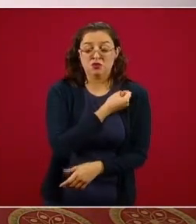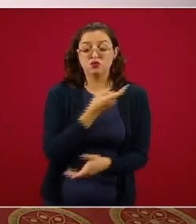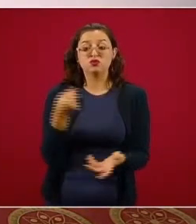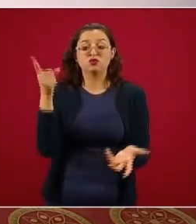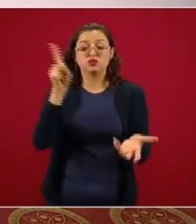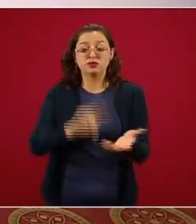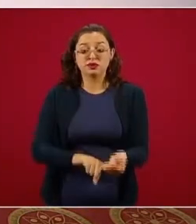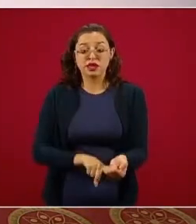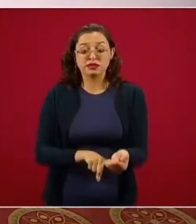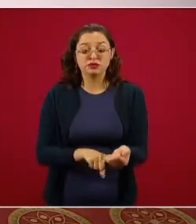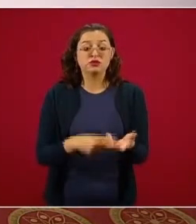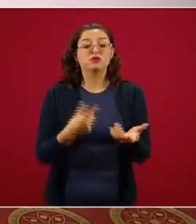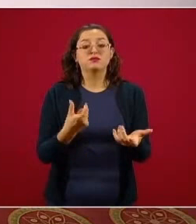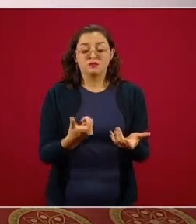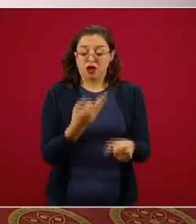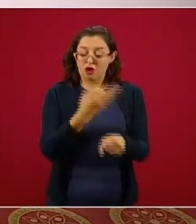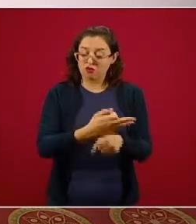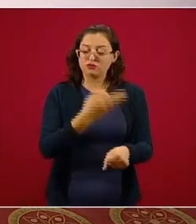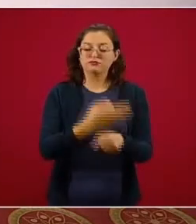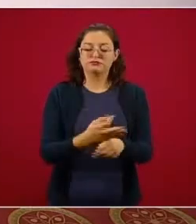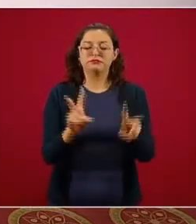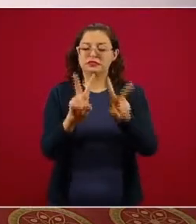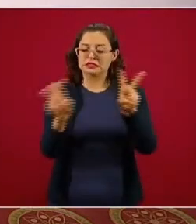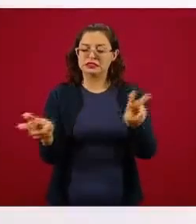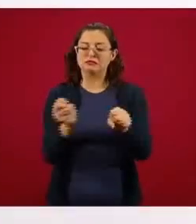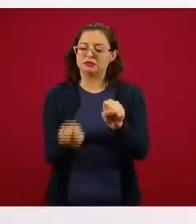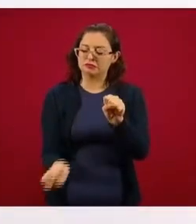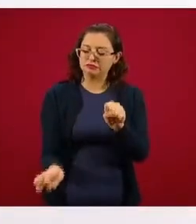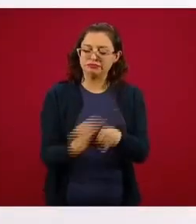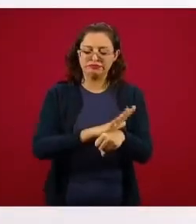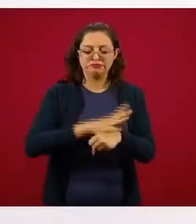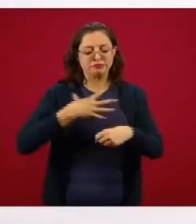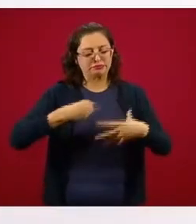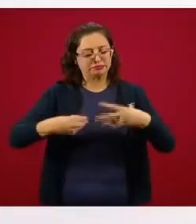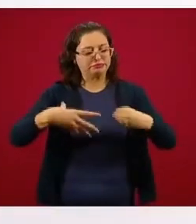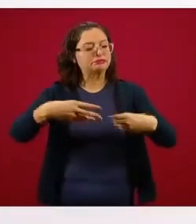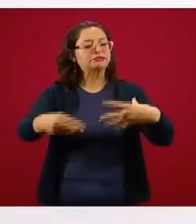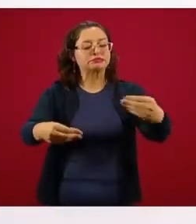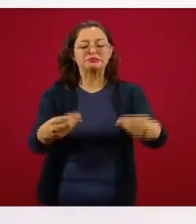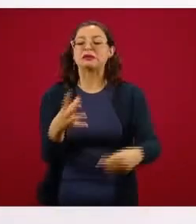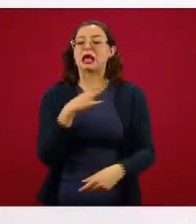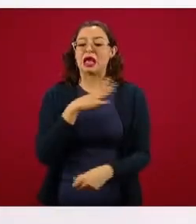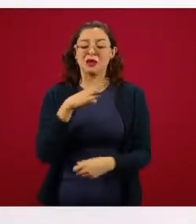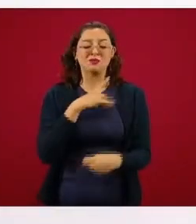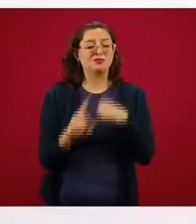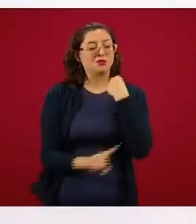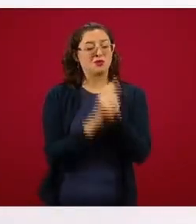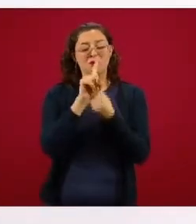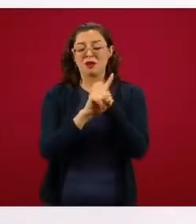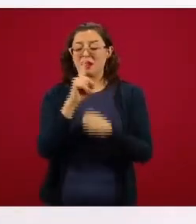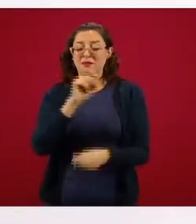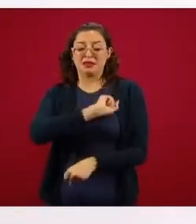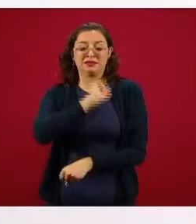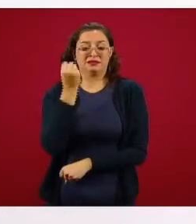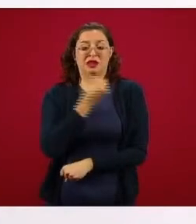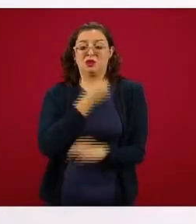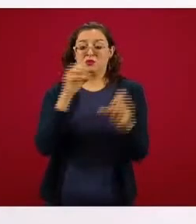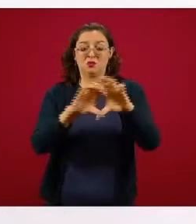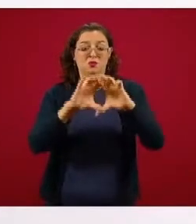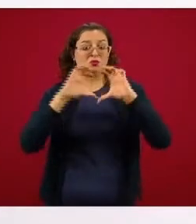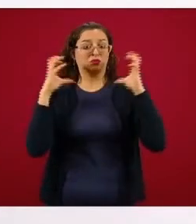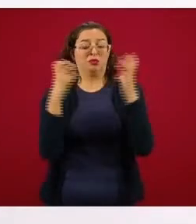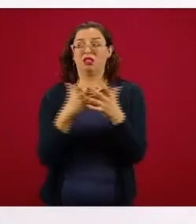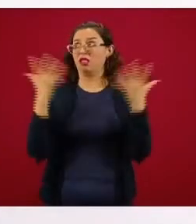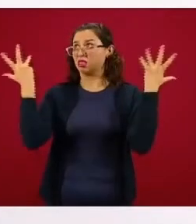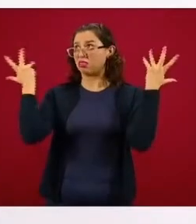referencia a la pandemia del coronavirus, una crisis sanitaria mundial que nadie